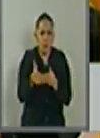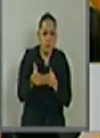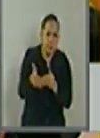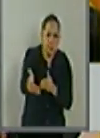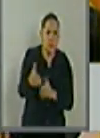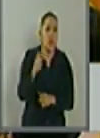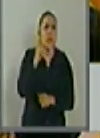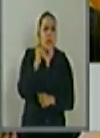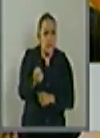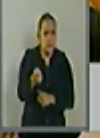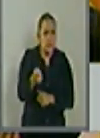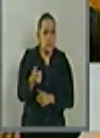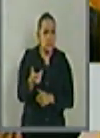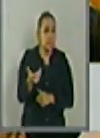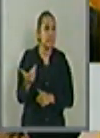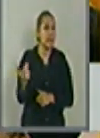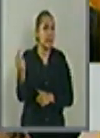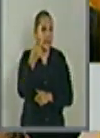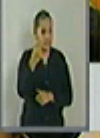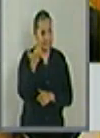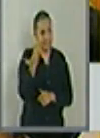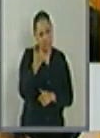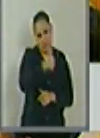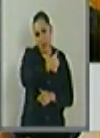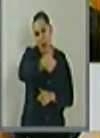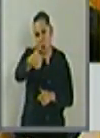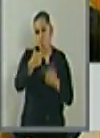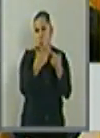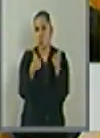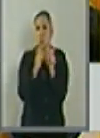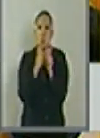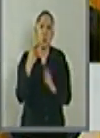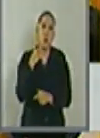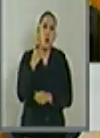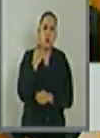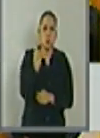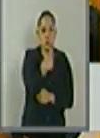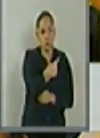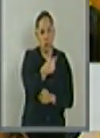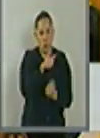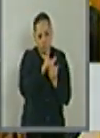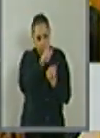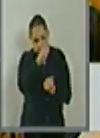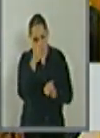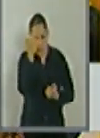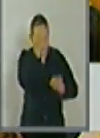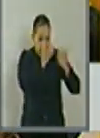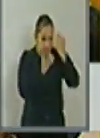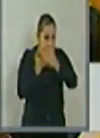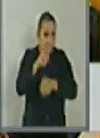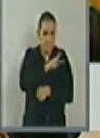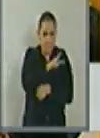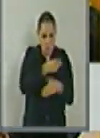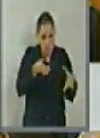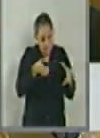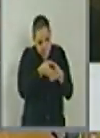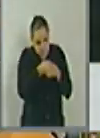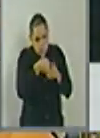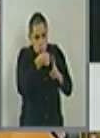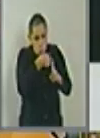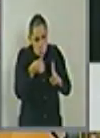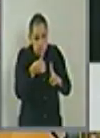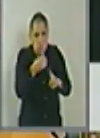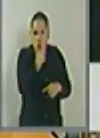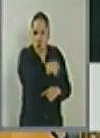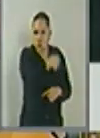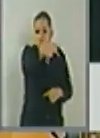duda alguna, hará su propio recuento a su manera, con sus mecanismos internos. No necesitamos que nos den lecciones para